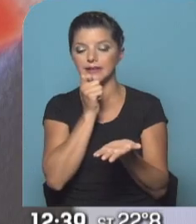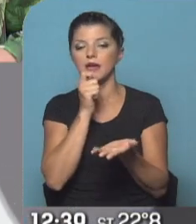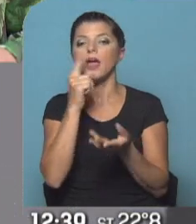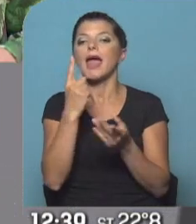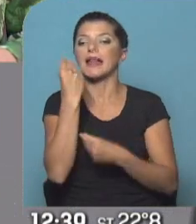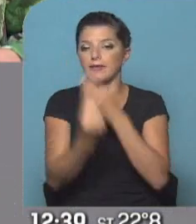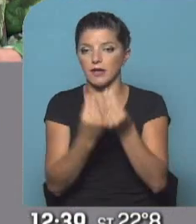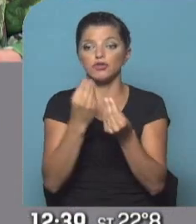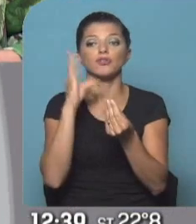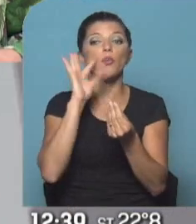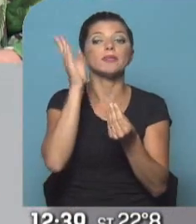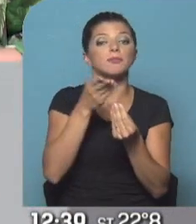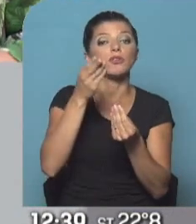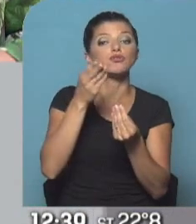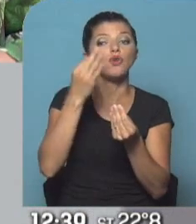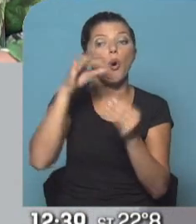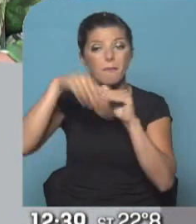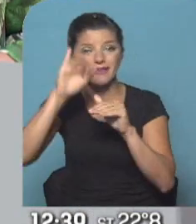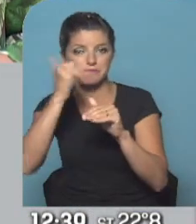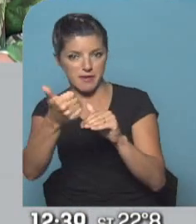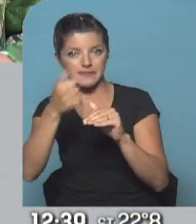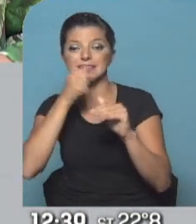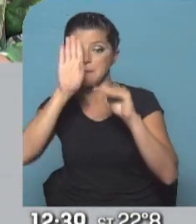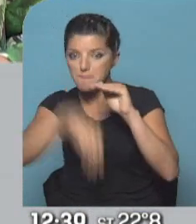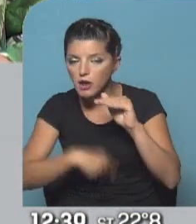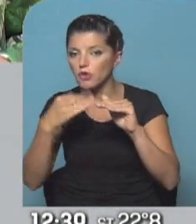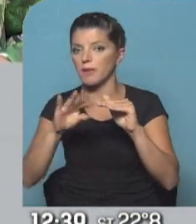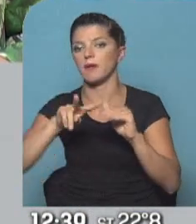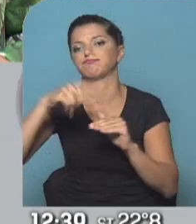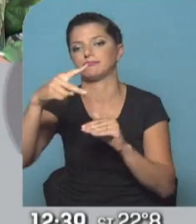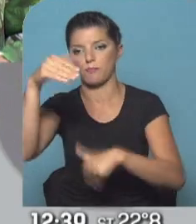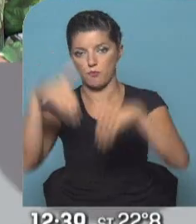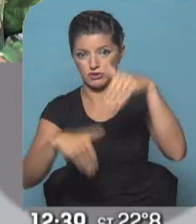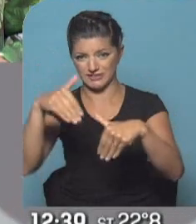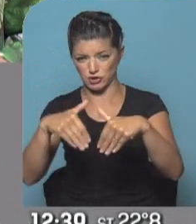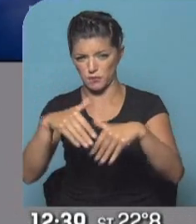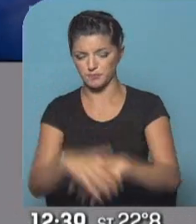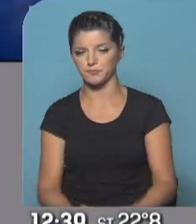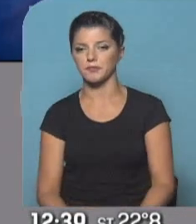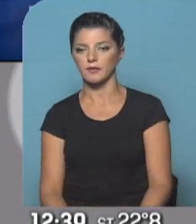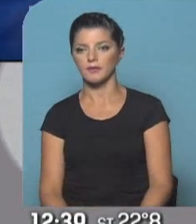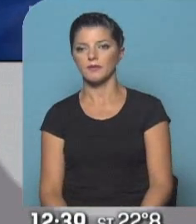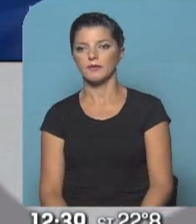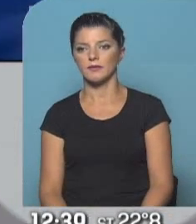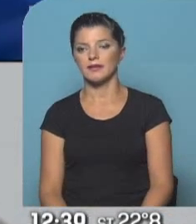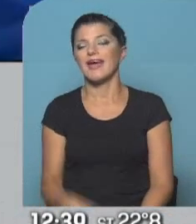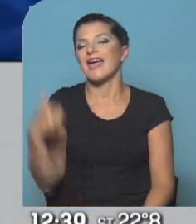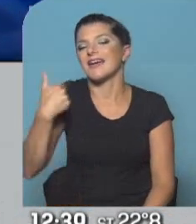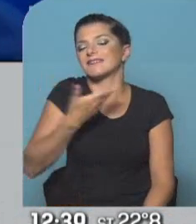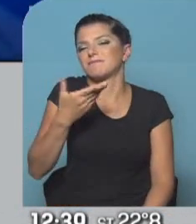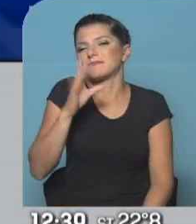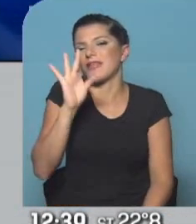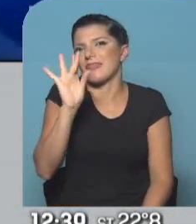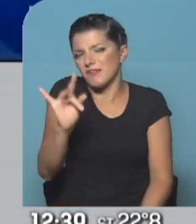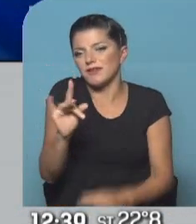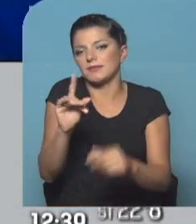más del 50%, hay segunda vuelta. Es difícil que, ocurrió alguna vez con Bachelet, pero es difícil que en general ocurra esto y en